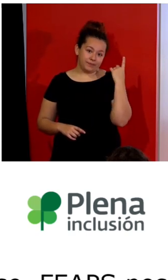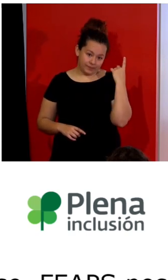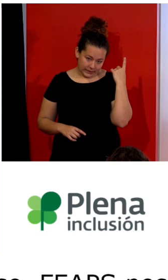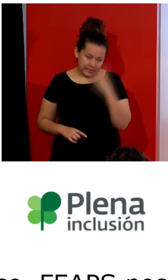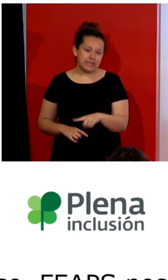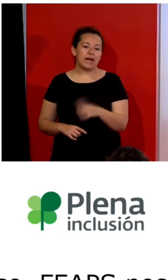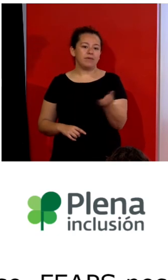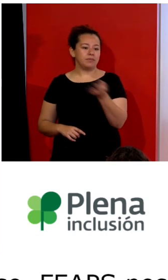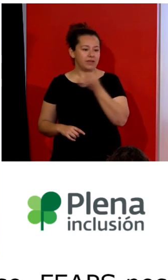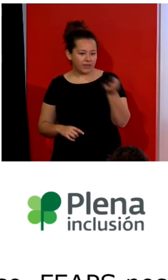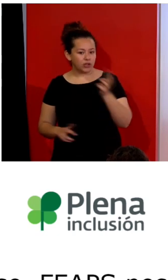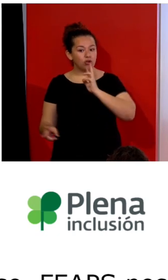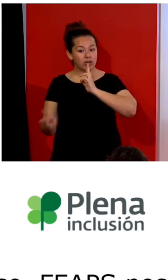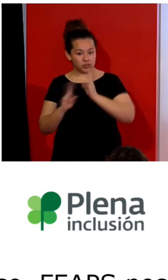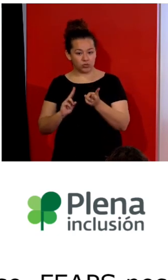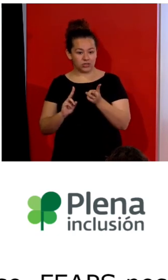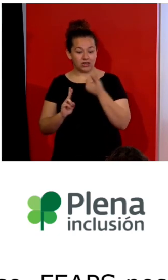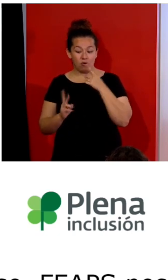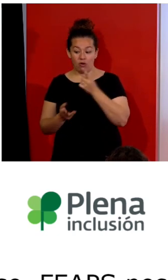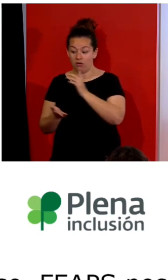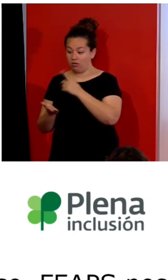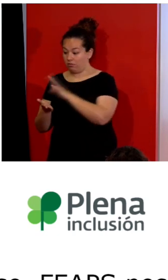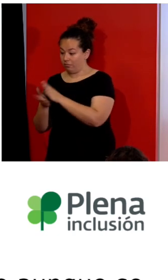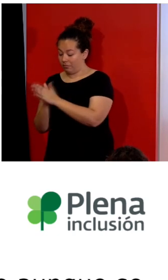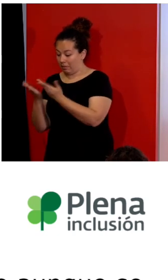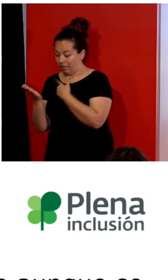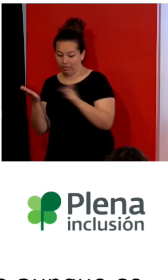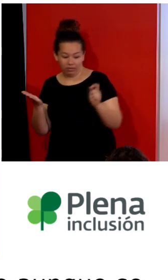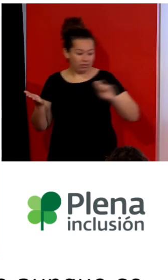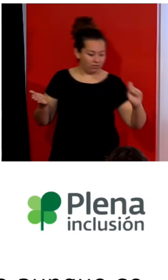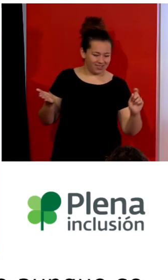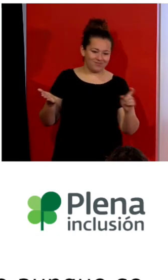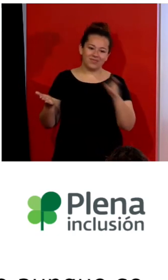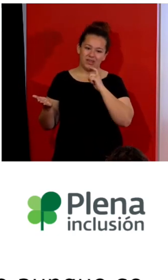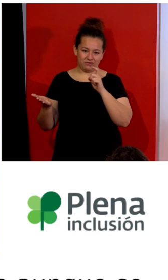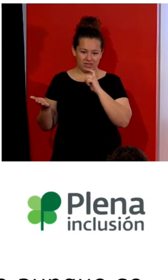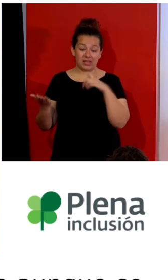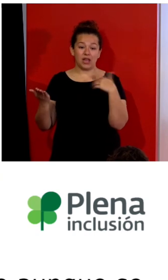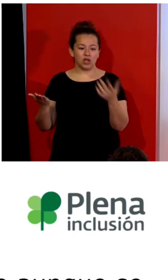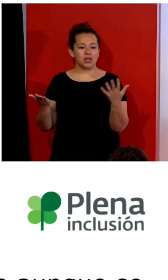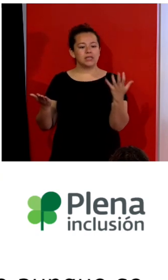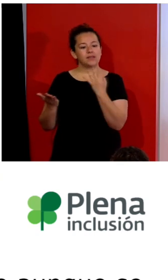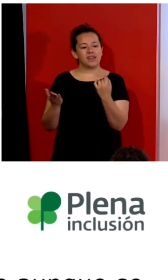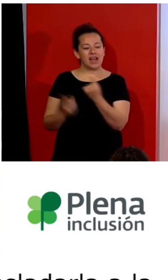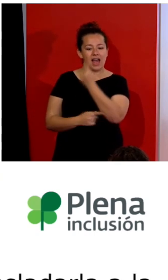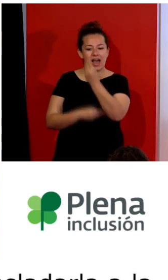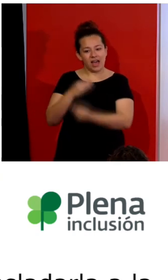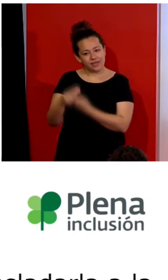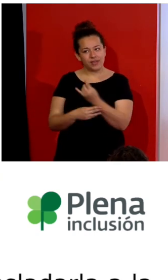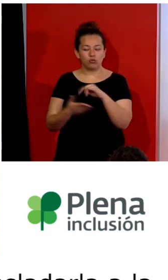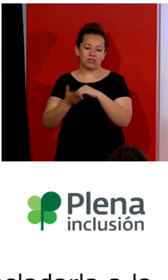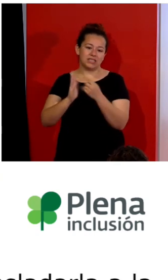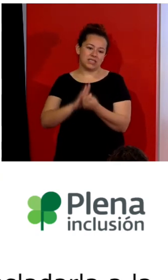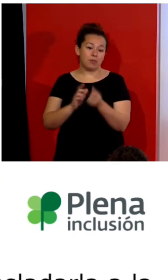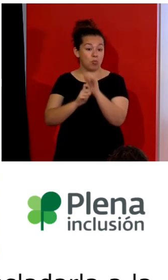correctamente la respuesta, trasladarla a la hoja de respuestas es dificultoso. y tuvimos que diseñar un sistema,